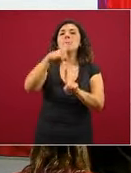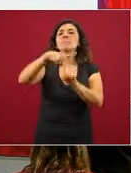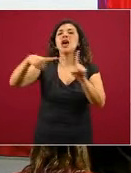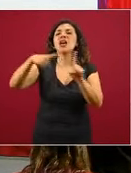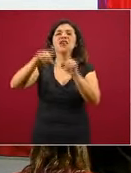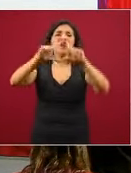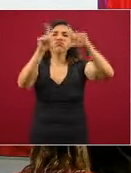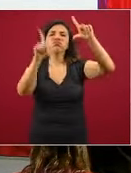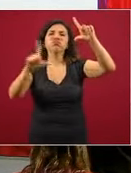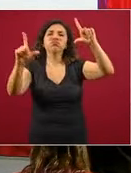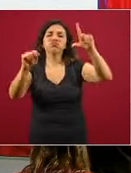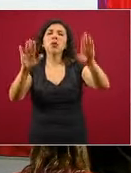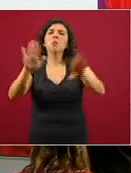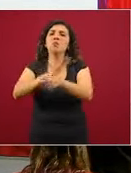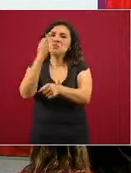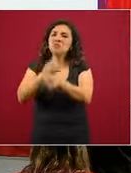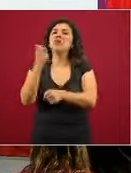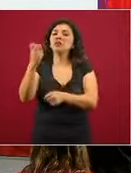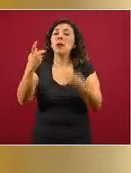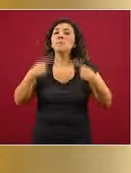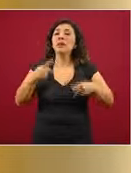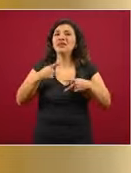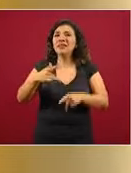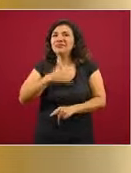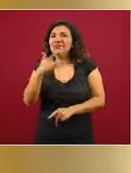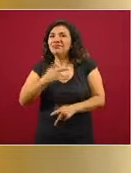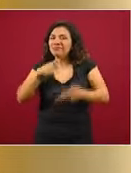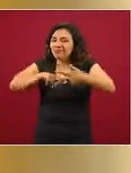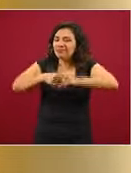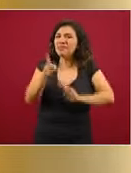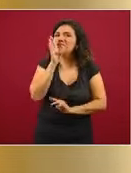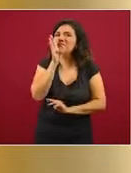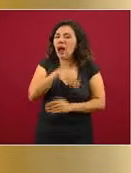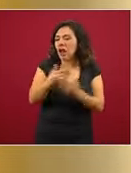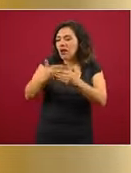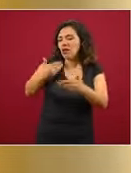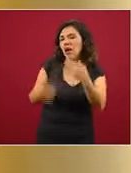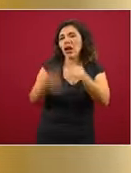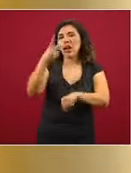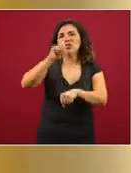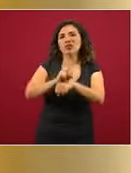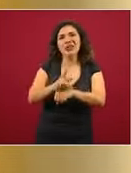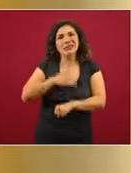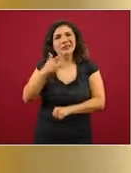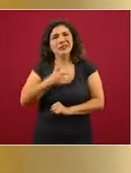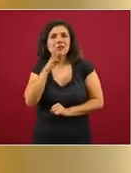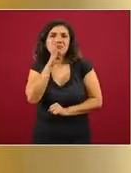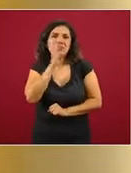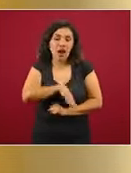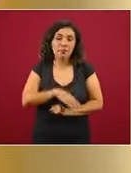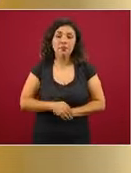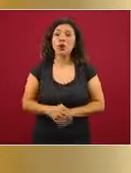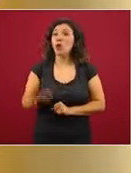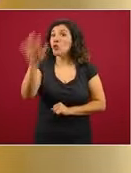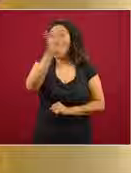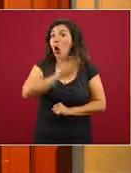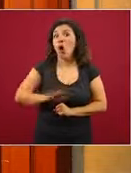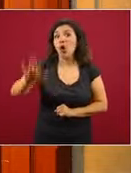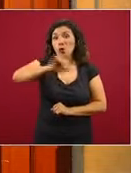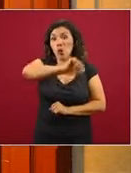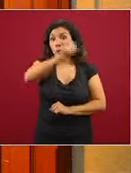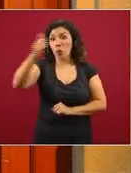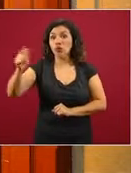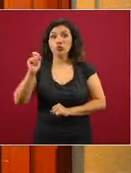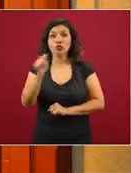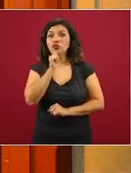nacional de personas que iniciaron con signos y síntomas en los últimos 14 días. Todos los demás, o sea,